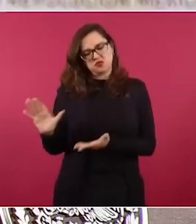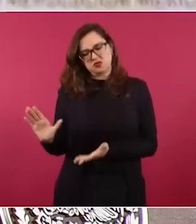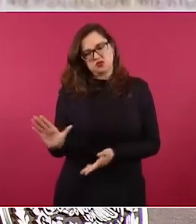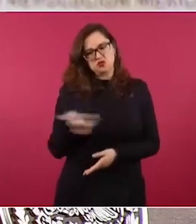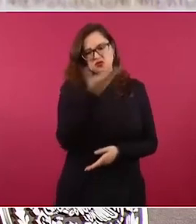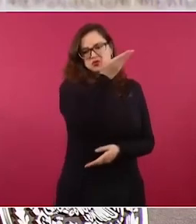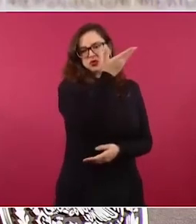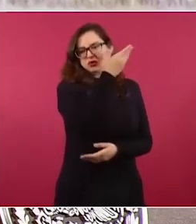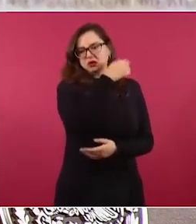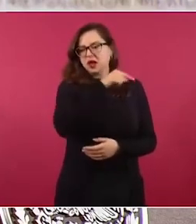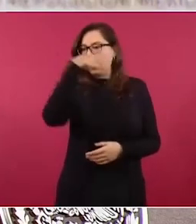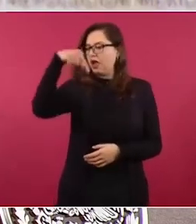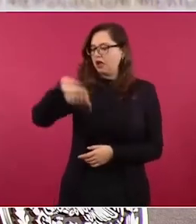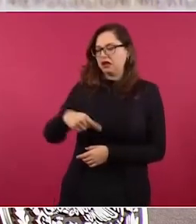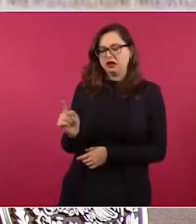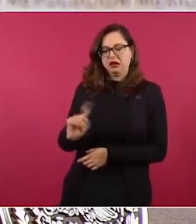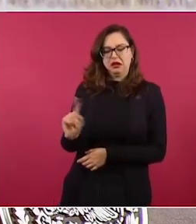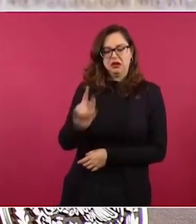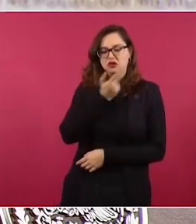es republicano.